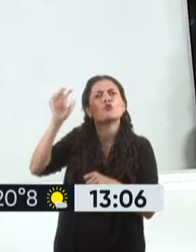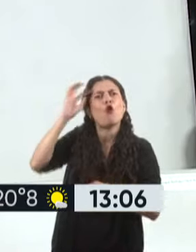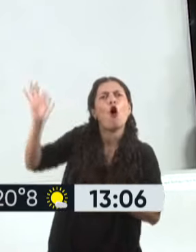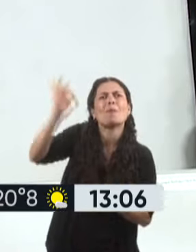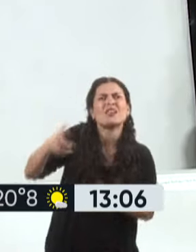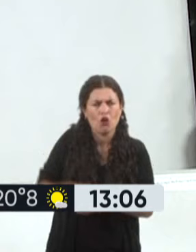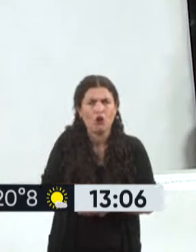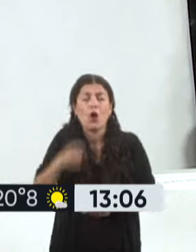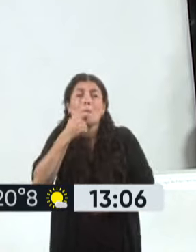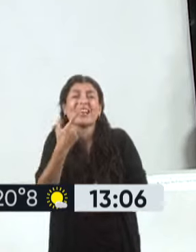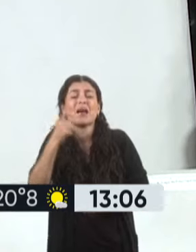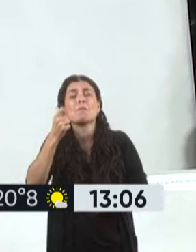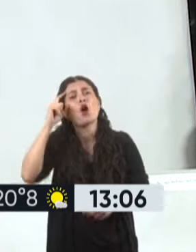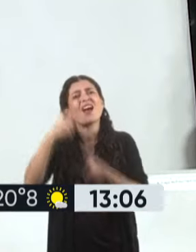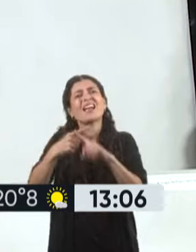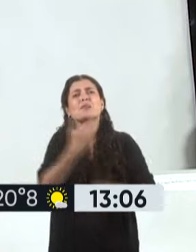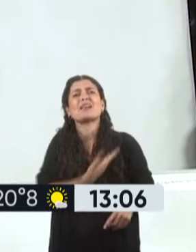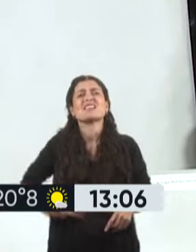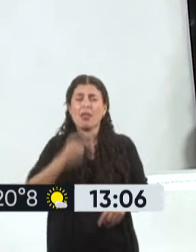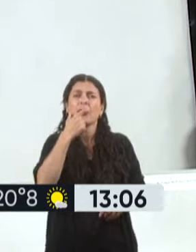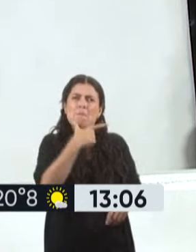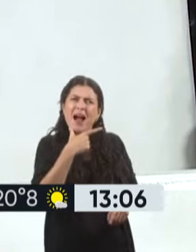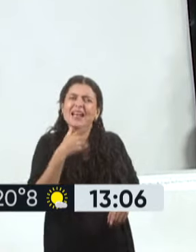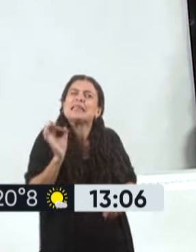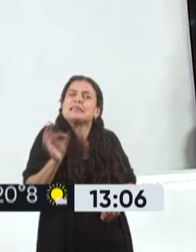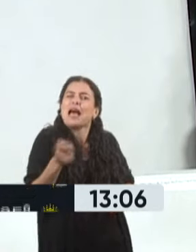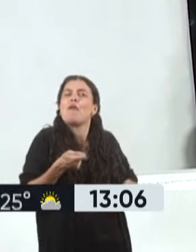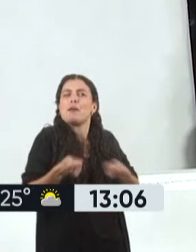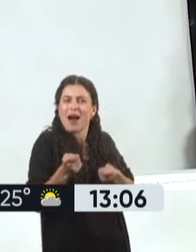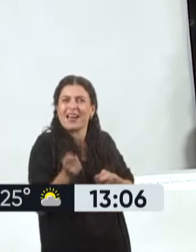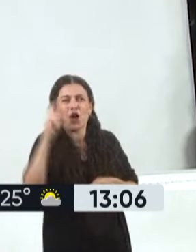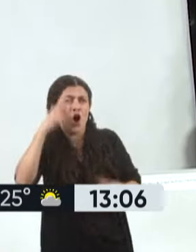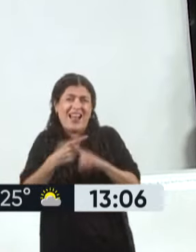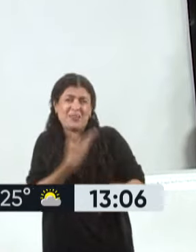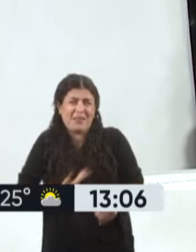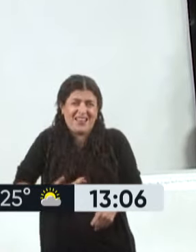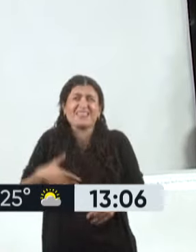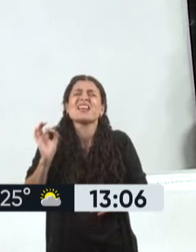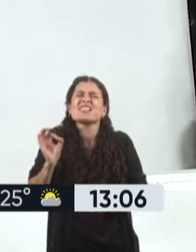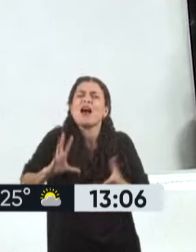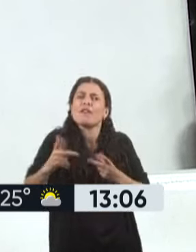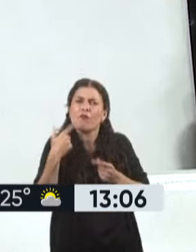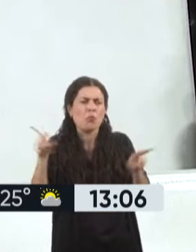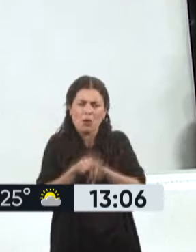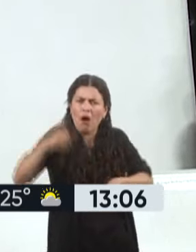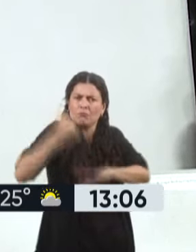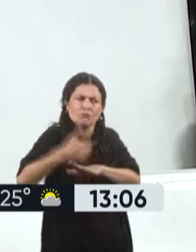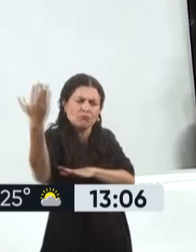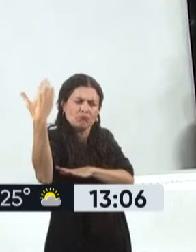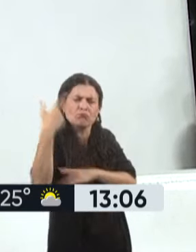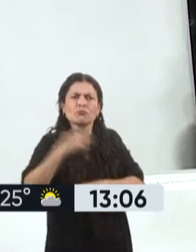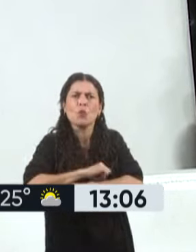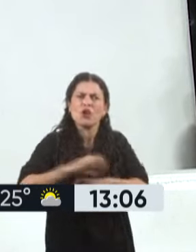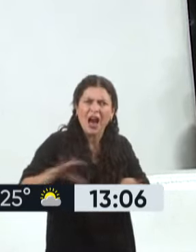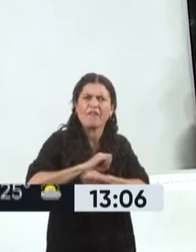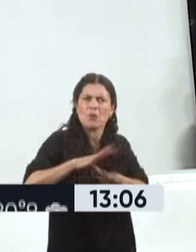rol presidencial y cómo es el manejo de estos casos, igual decidió hablar y calificar como grave la situación. Y la tercera pregunta es su